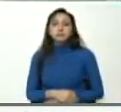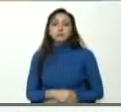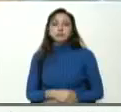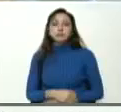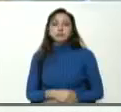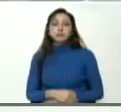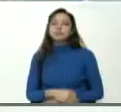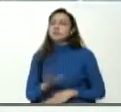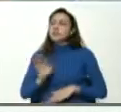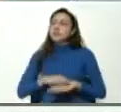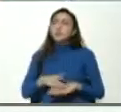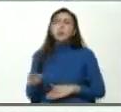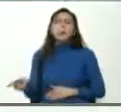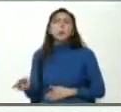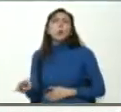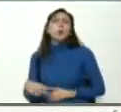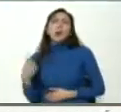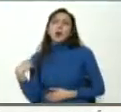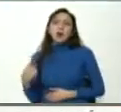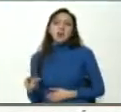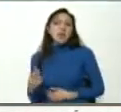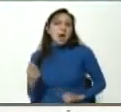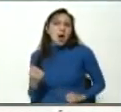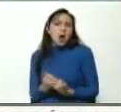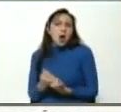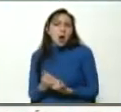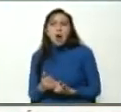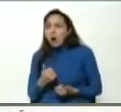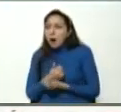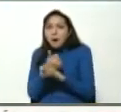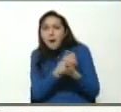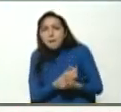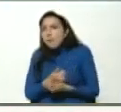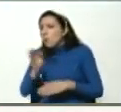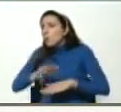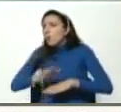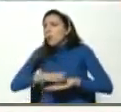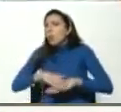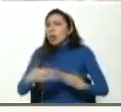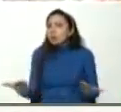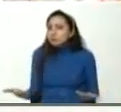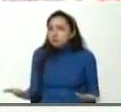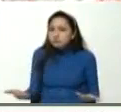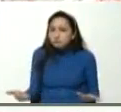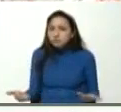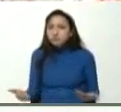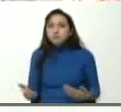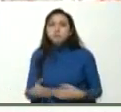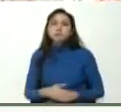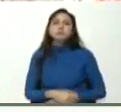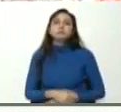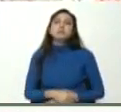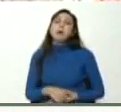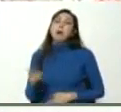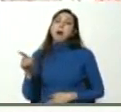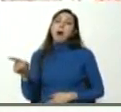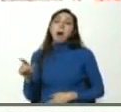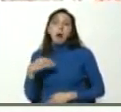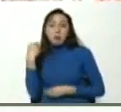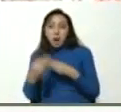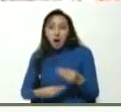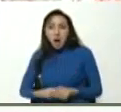y por qué garcía carne y no tenía tanto apoyo y amor del pueblo porque porque se la pasaba dando